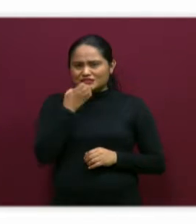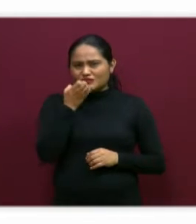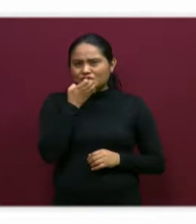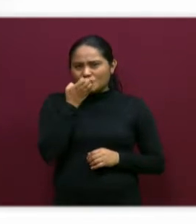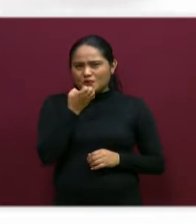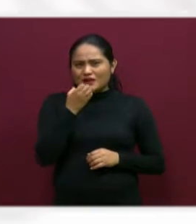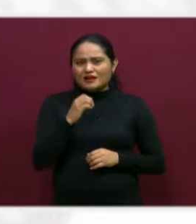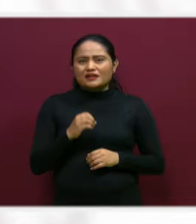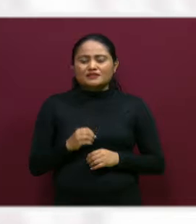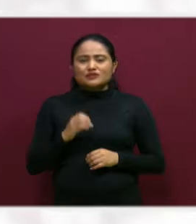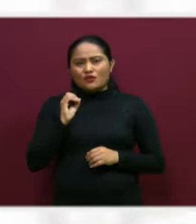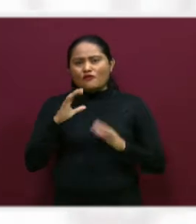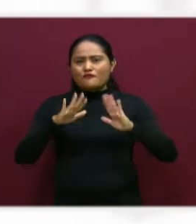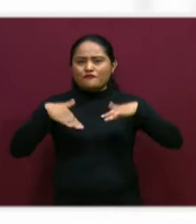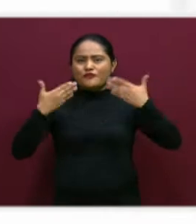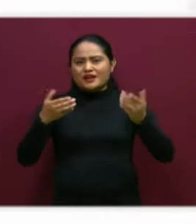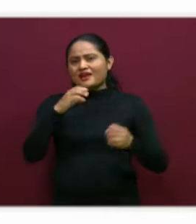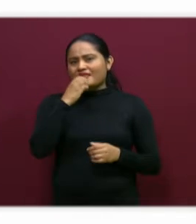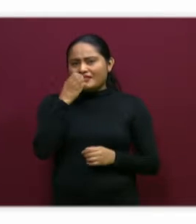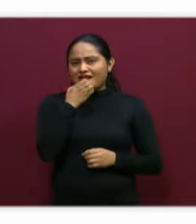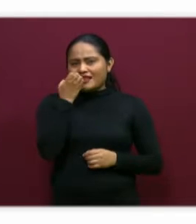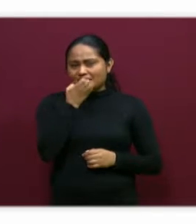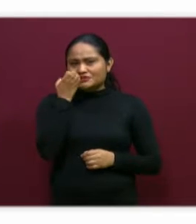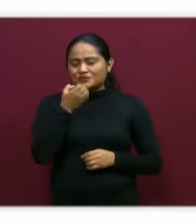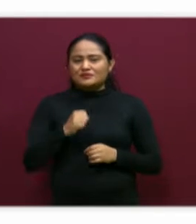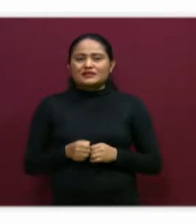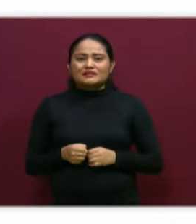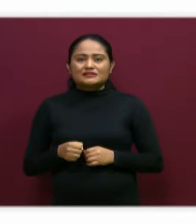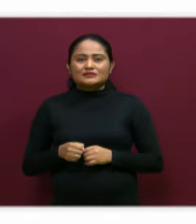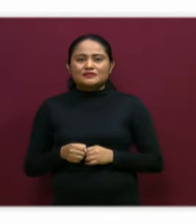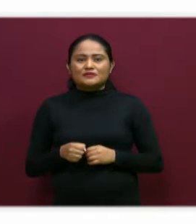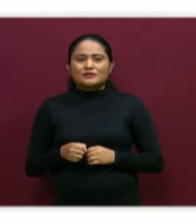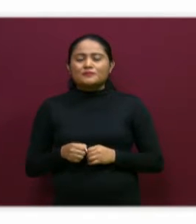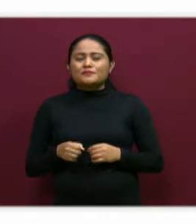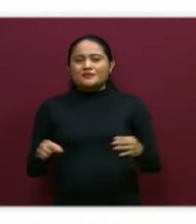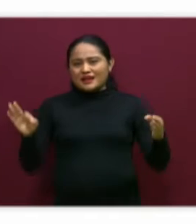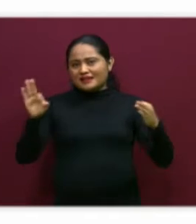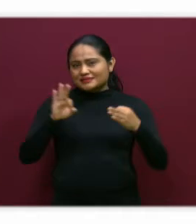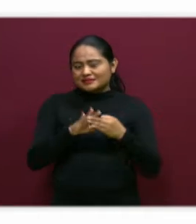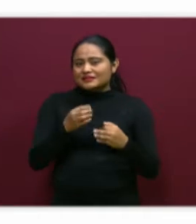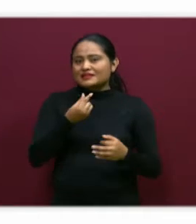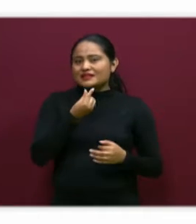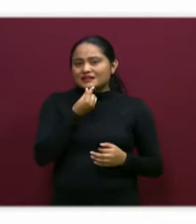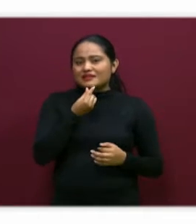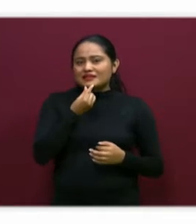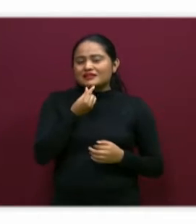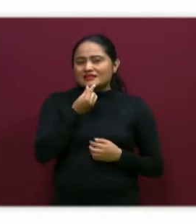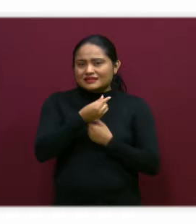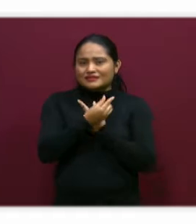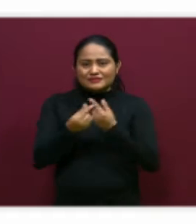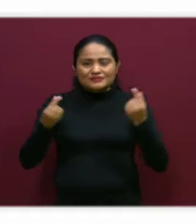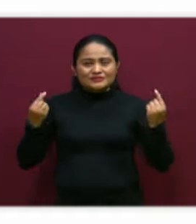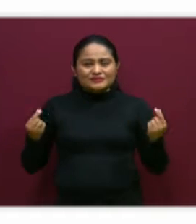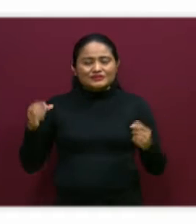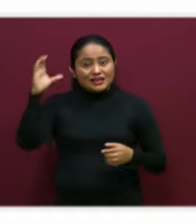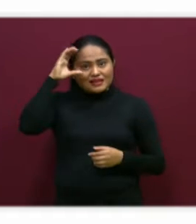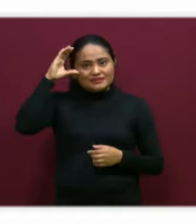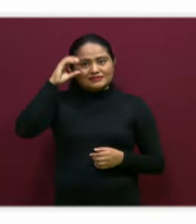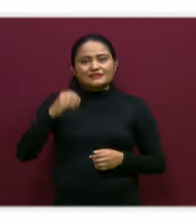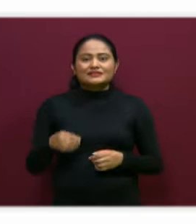podamos acercar a las y los estudiantes las ciencias y las artes